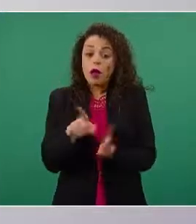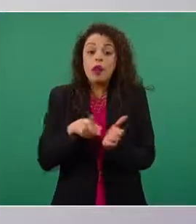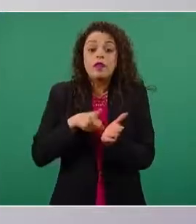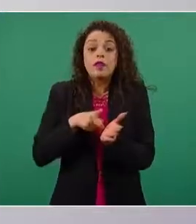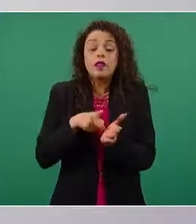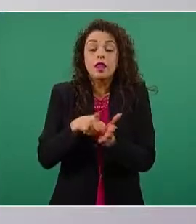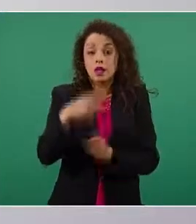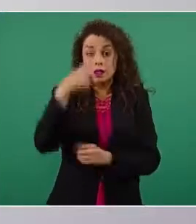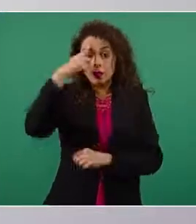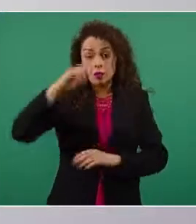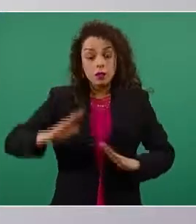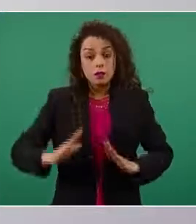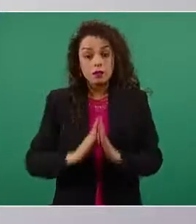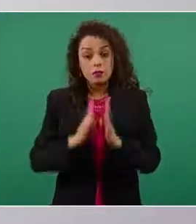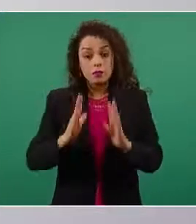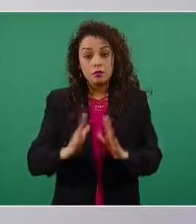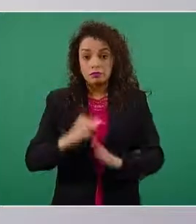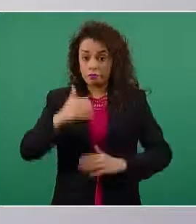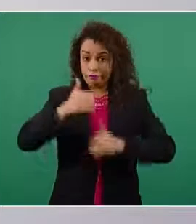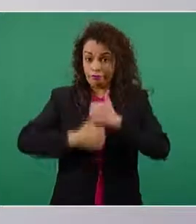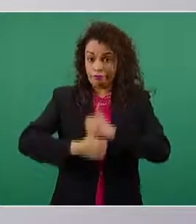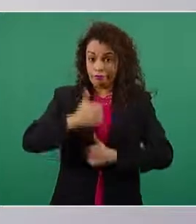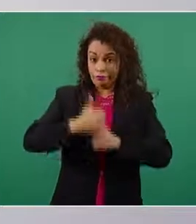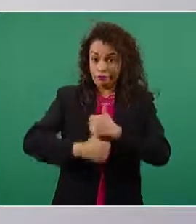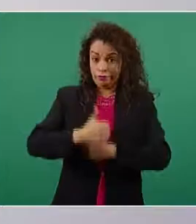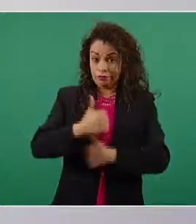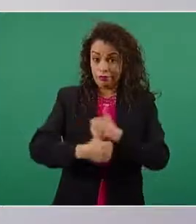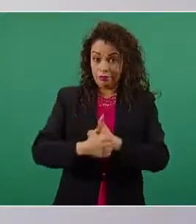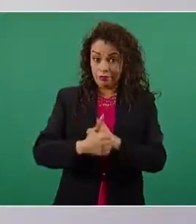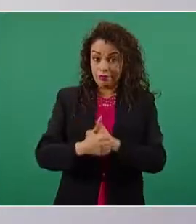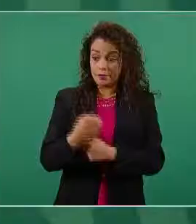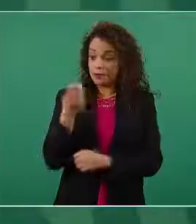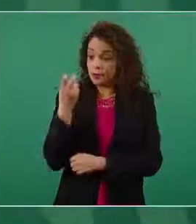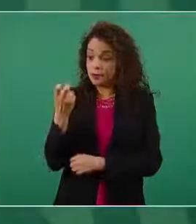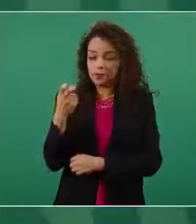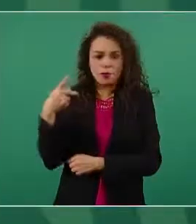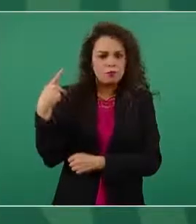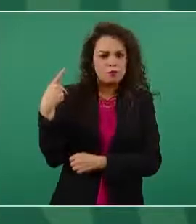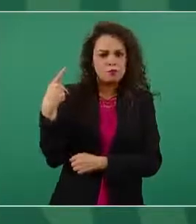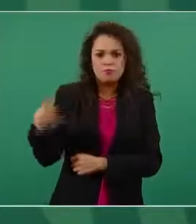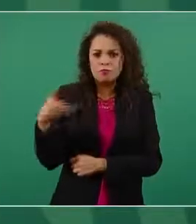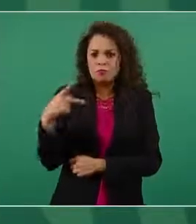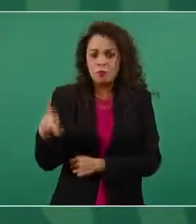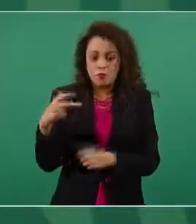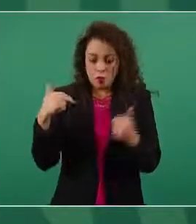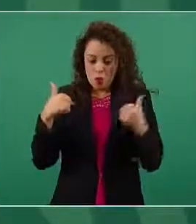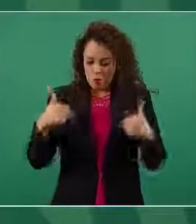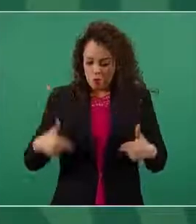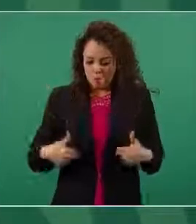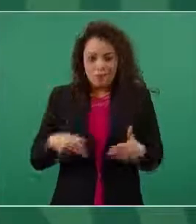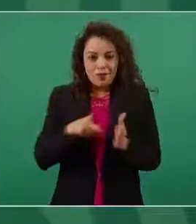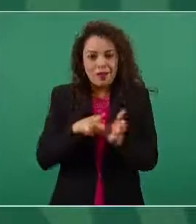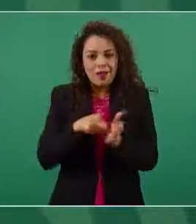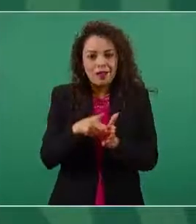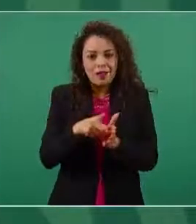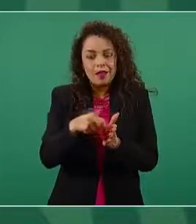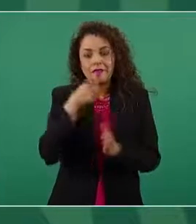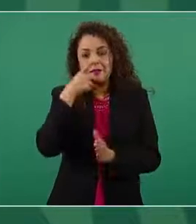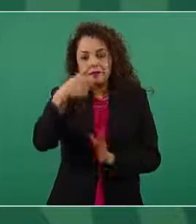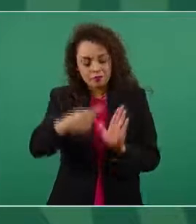a participar. Ese es un derecho humano, es un derecho